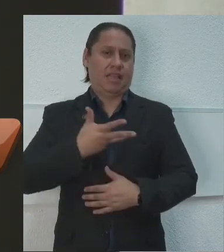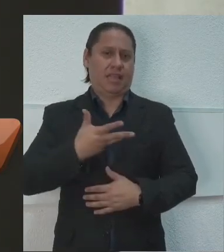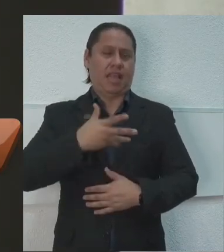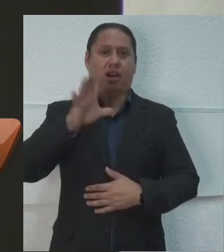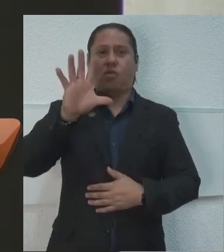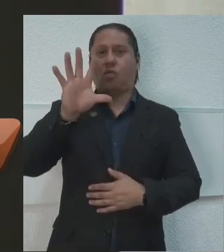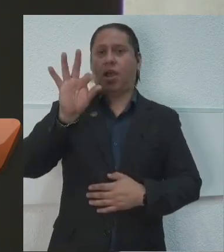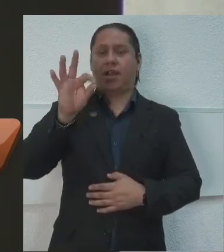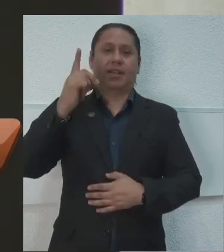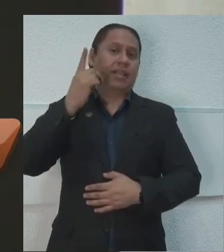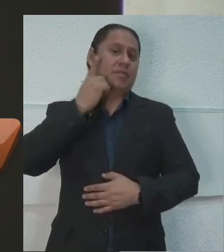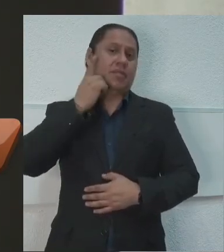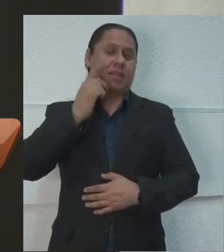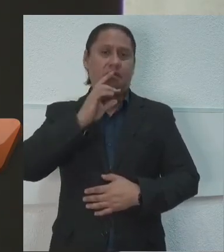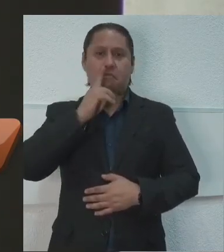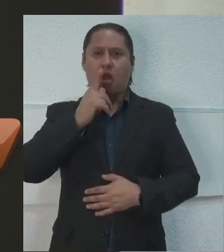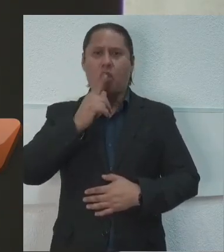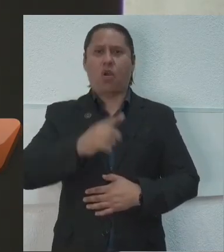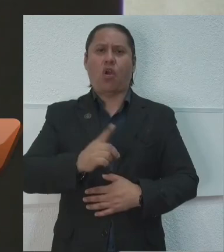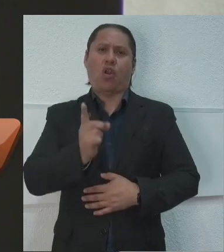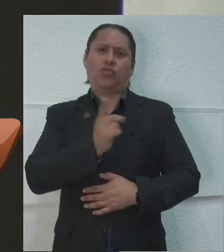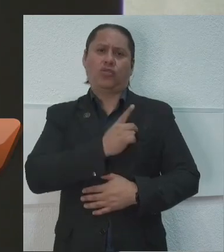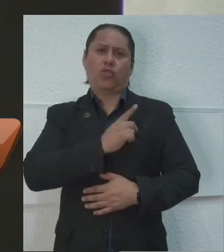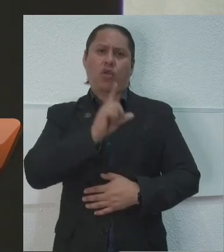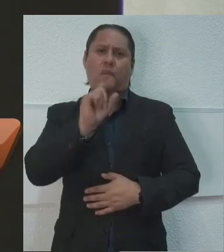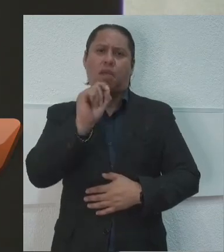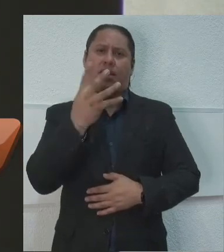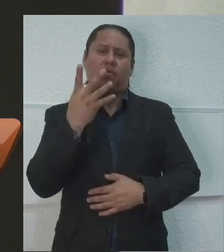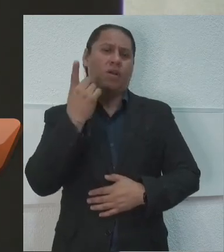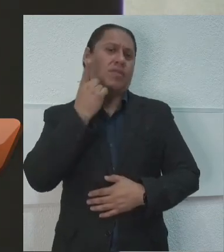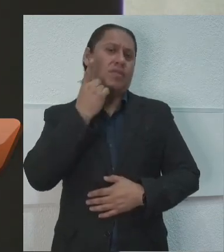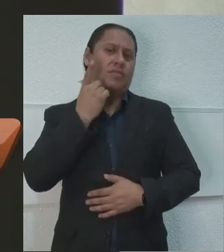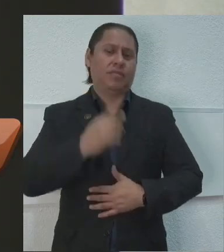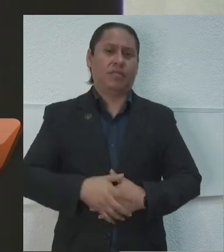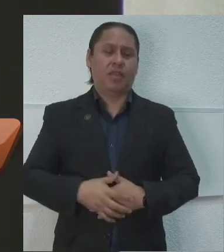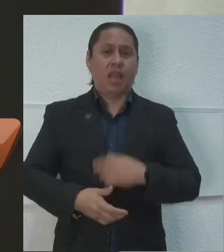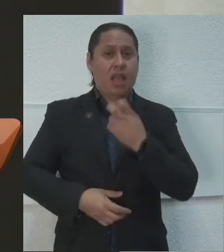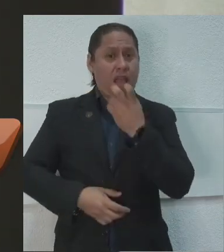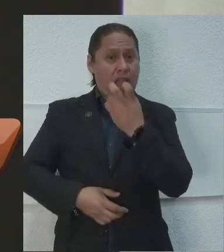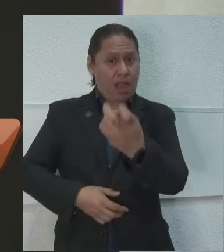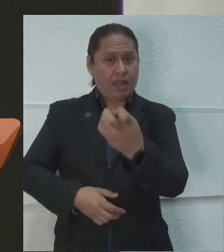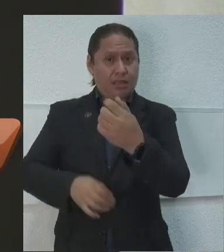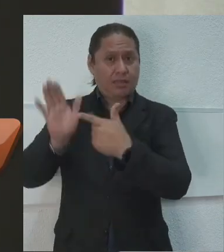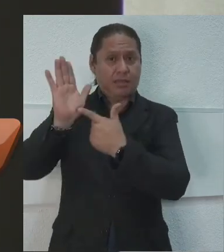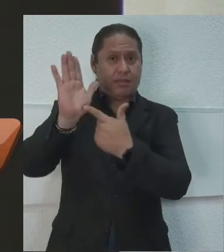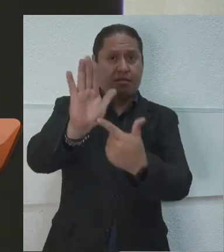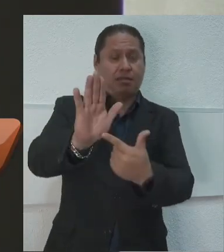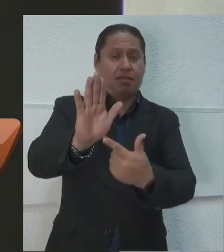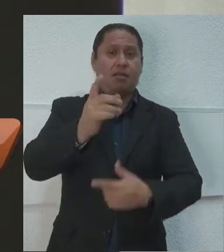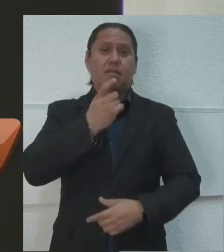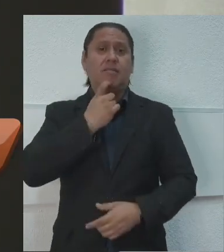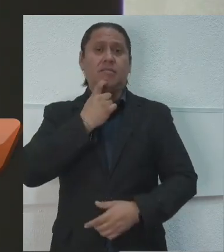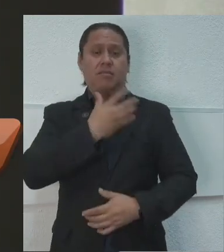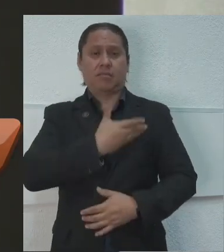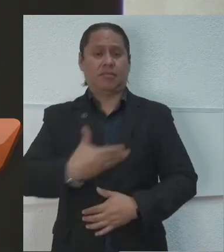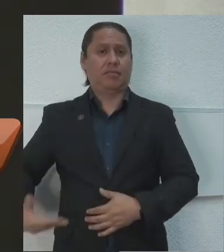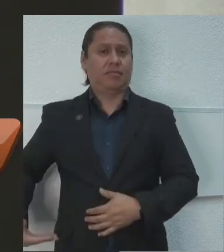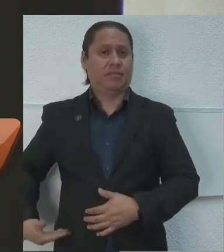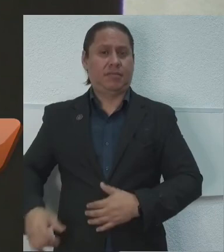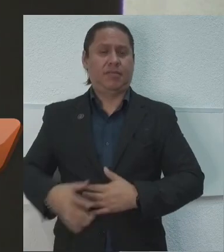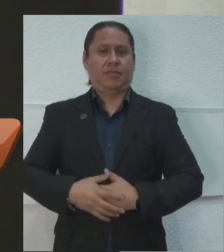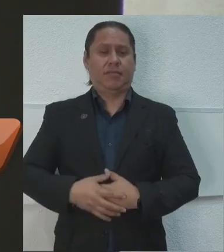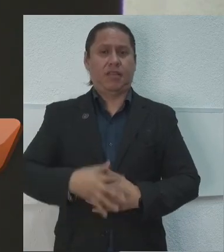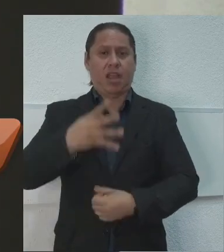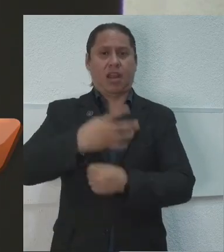40 diputados, tuviera solo 24? Esa es la propuesta del presidente de la República y